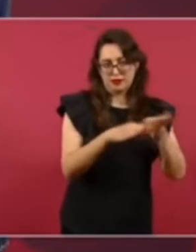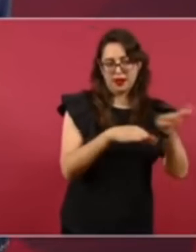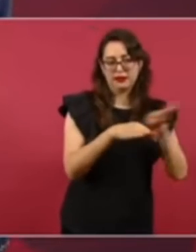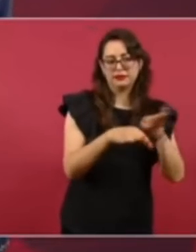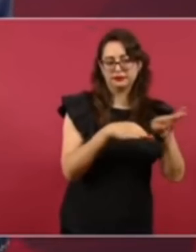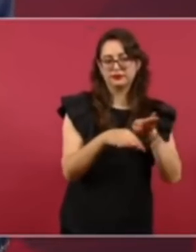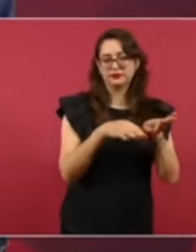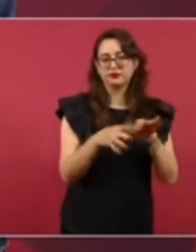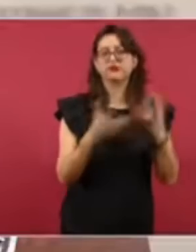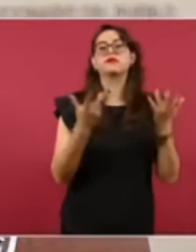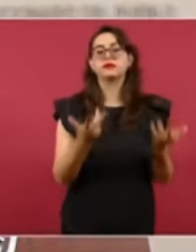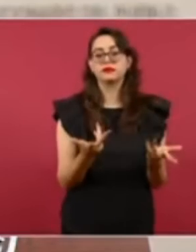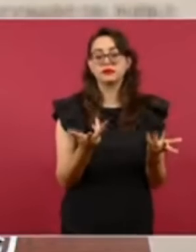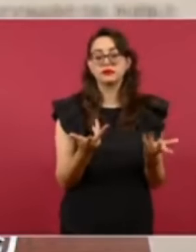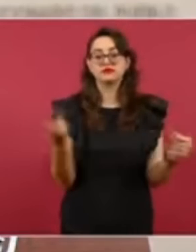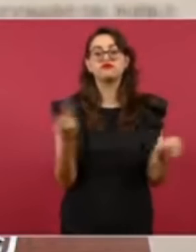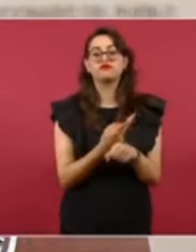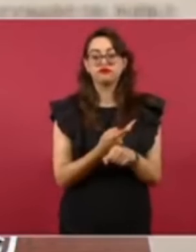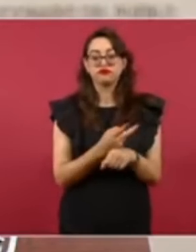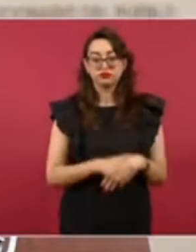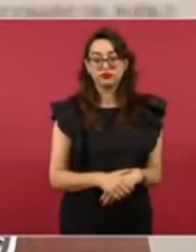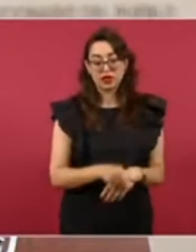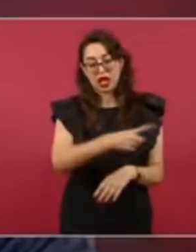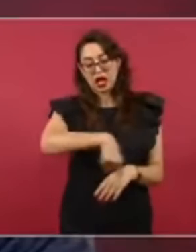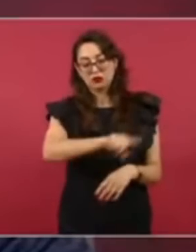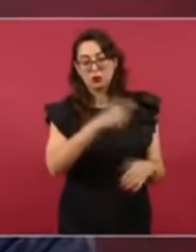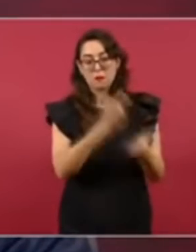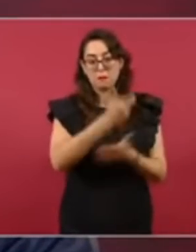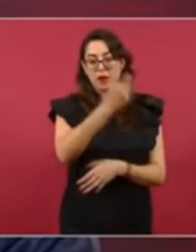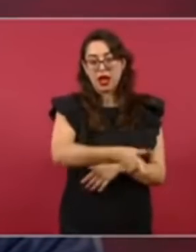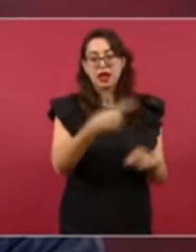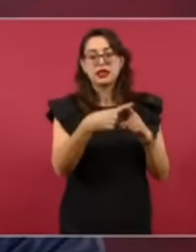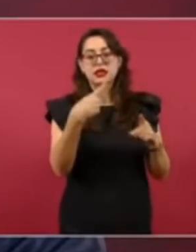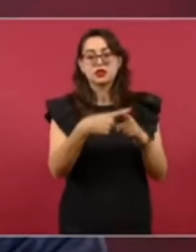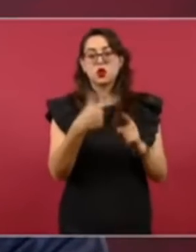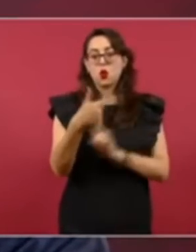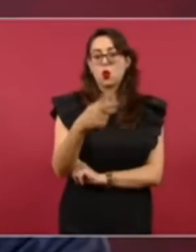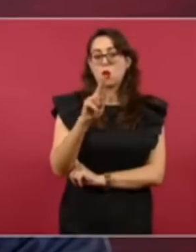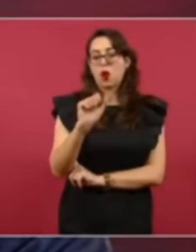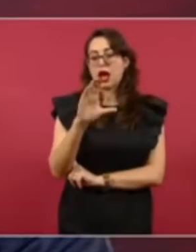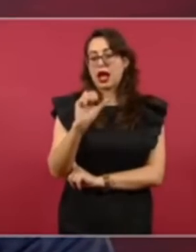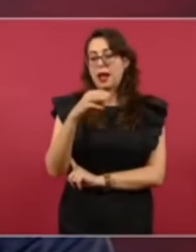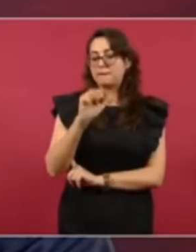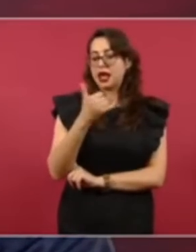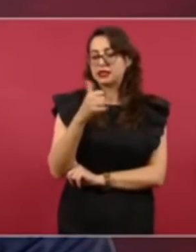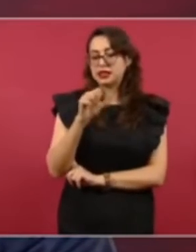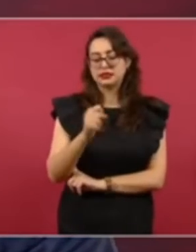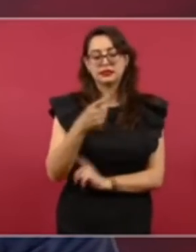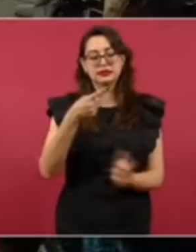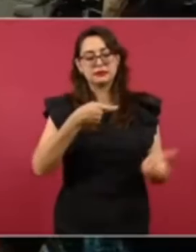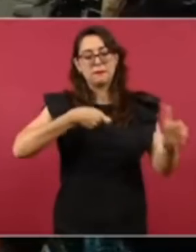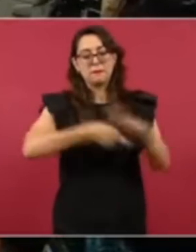jurídica, que no tenía caso porque al rato se lo podrían quitar nuevamente, según hizo